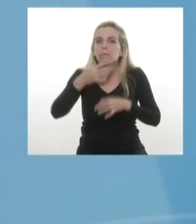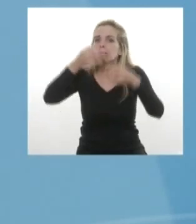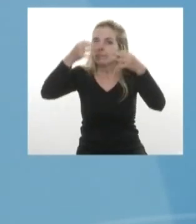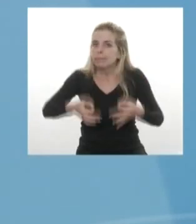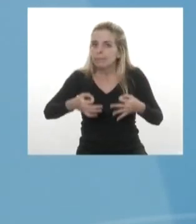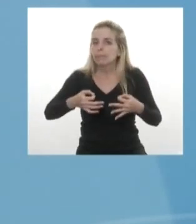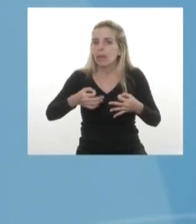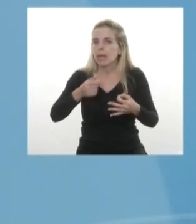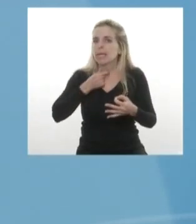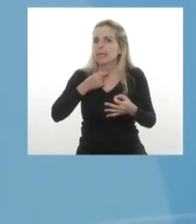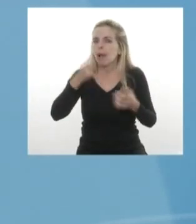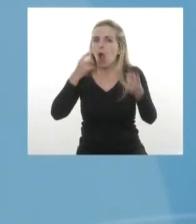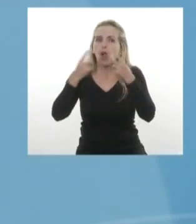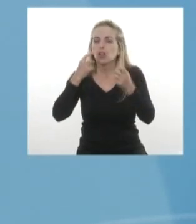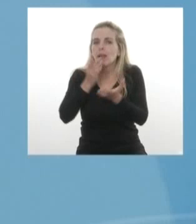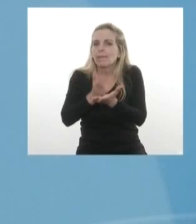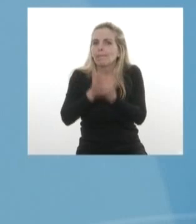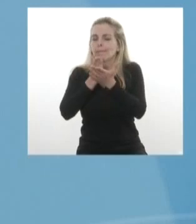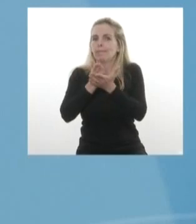de hacerlas cumplir estrictamente,